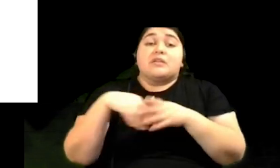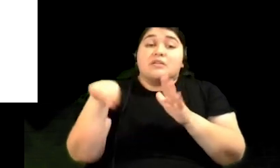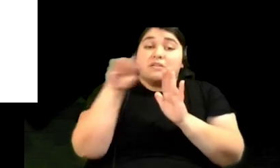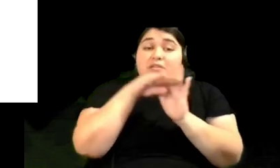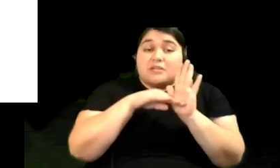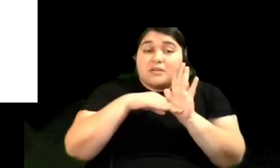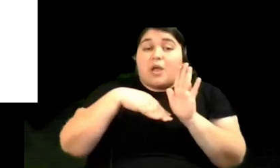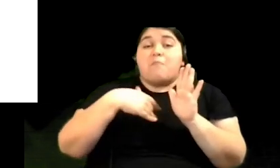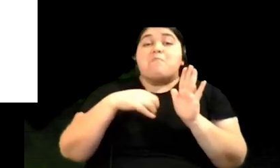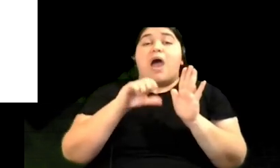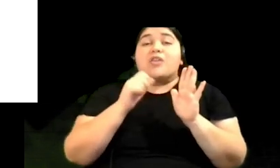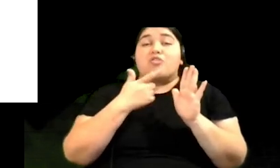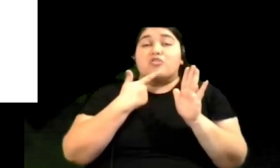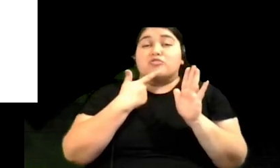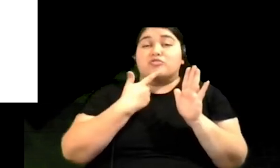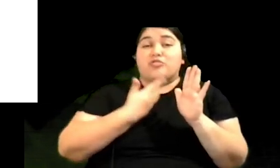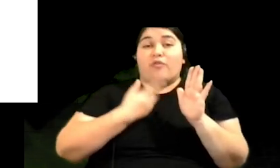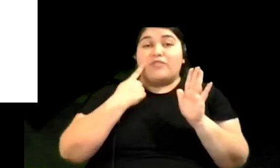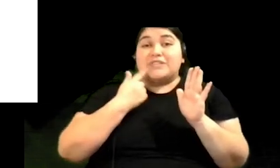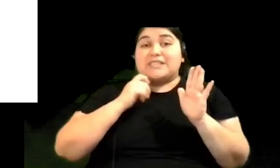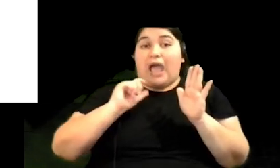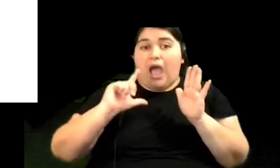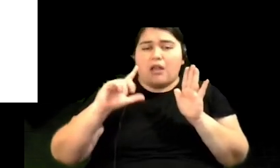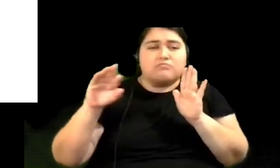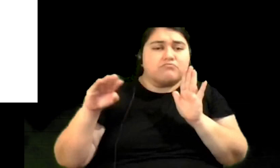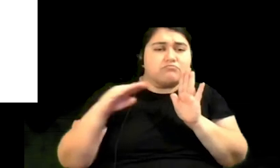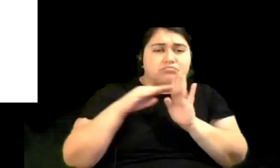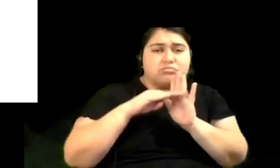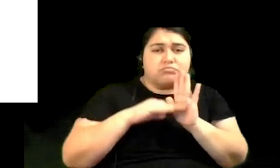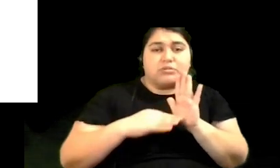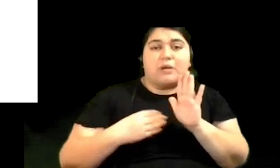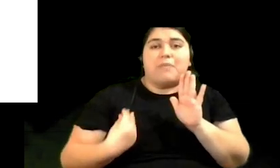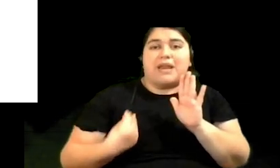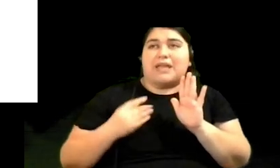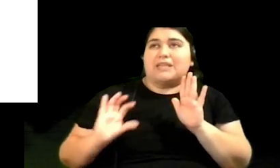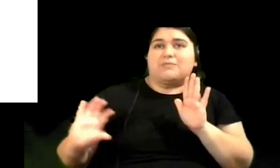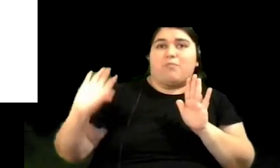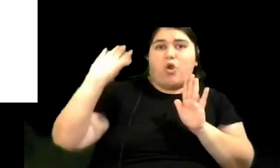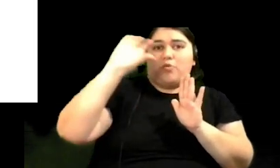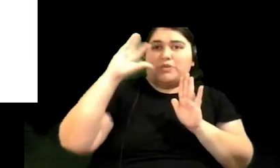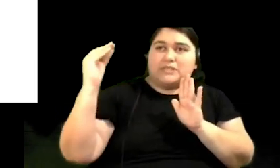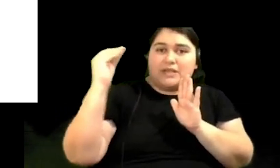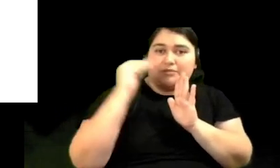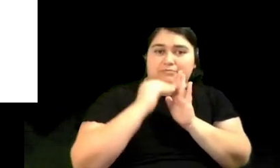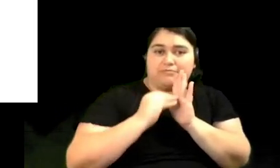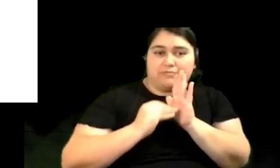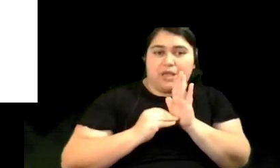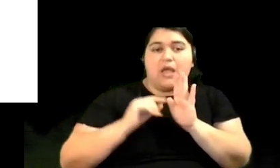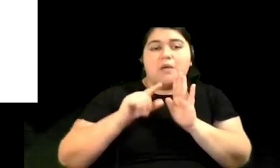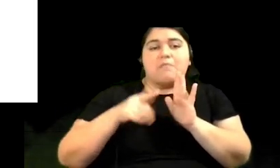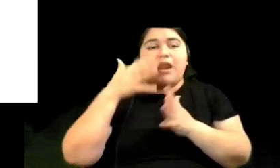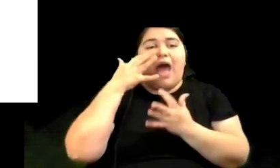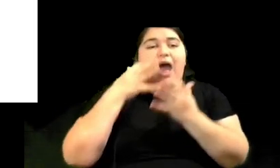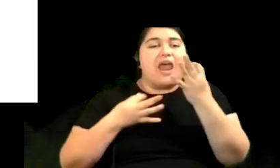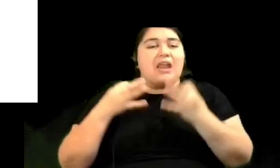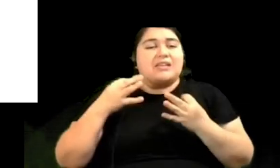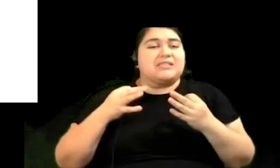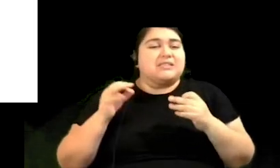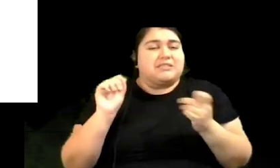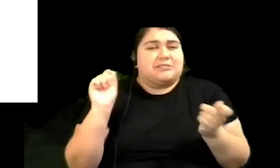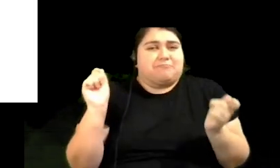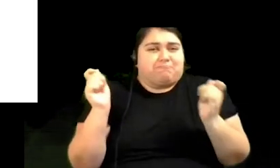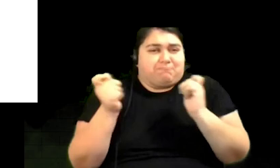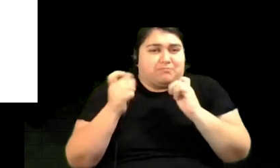que participen todas las provincias en este análisis de reforma fiscal de carácter